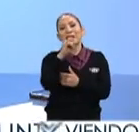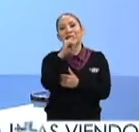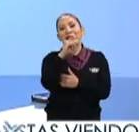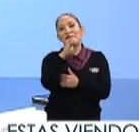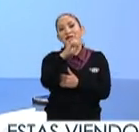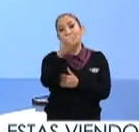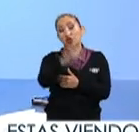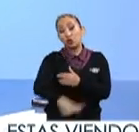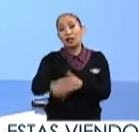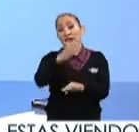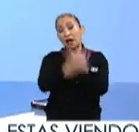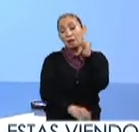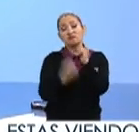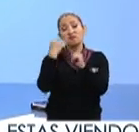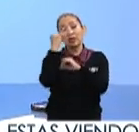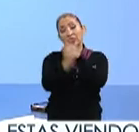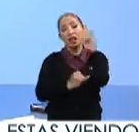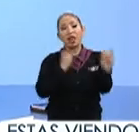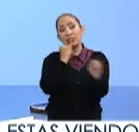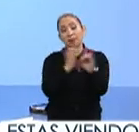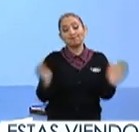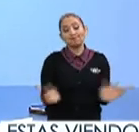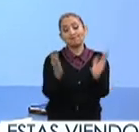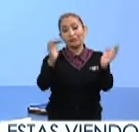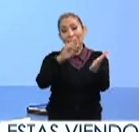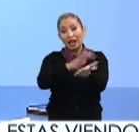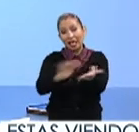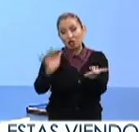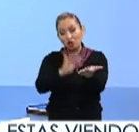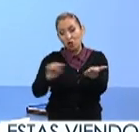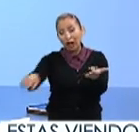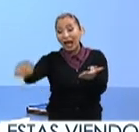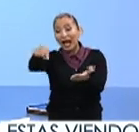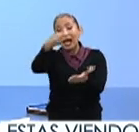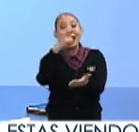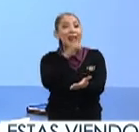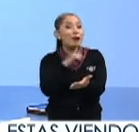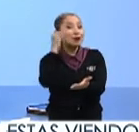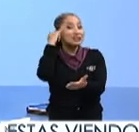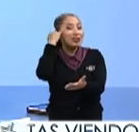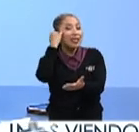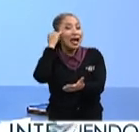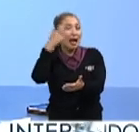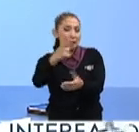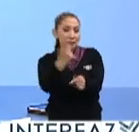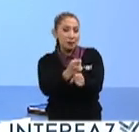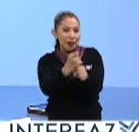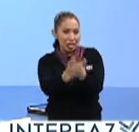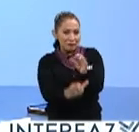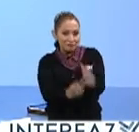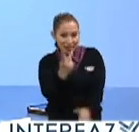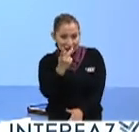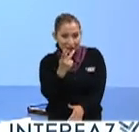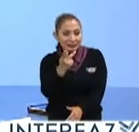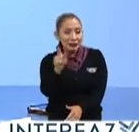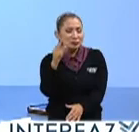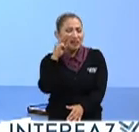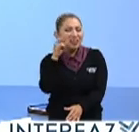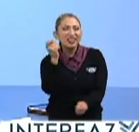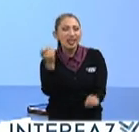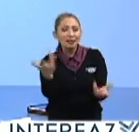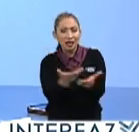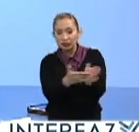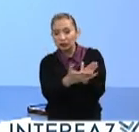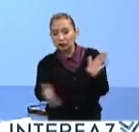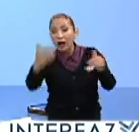Interfaz. Hoy lunes llegó a su fin el Congreso Internacional de Fomento a la Lectura en Lenguas Indígenas en su primera edición. Vamos a ver cómo